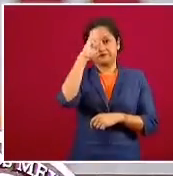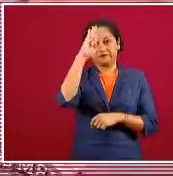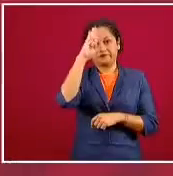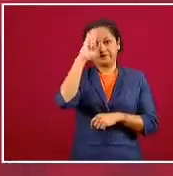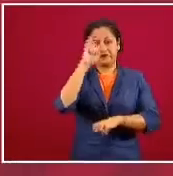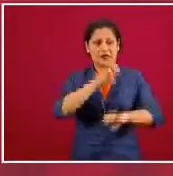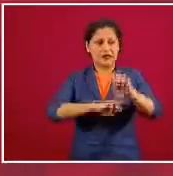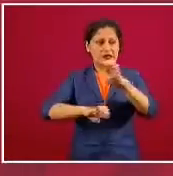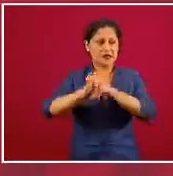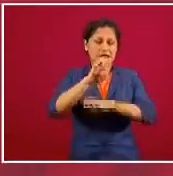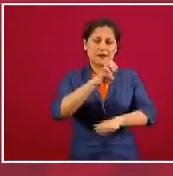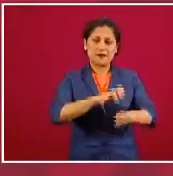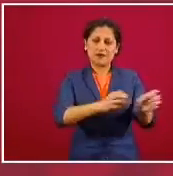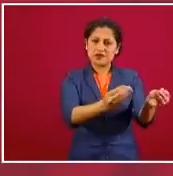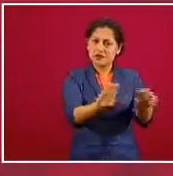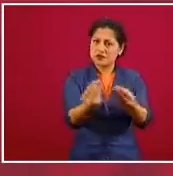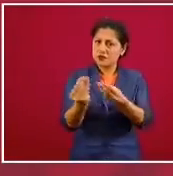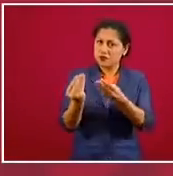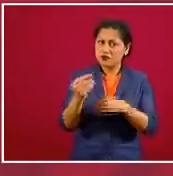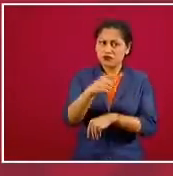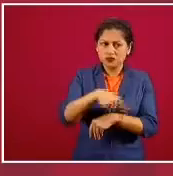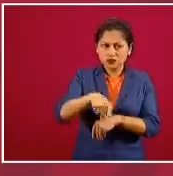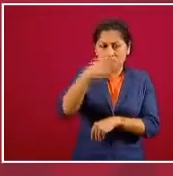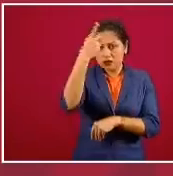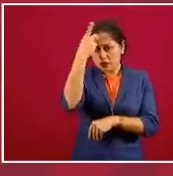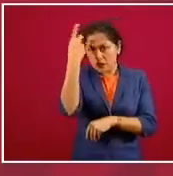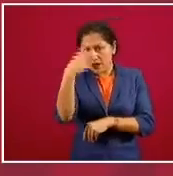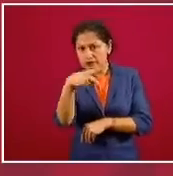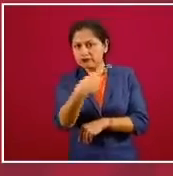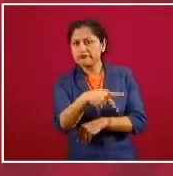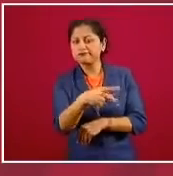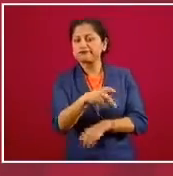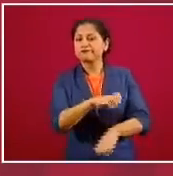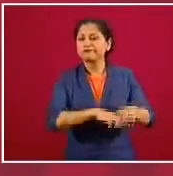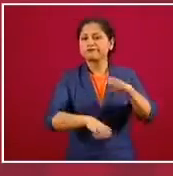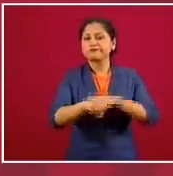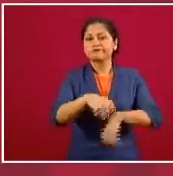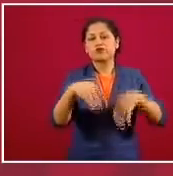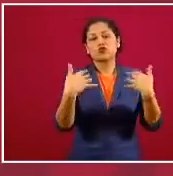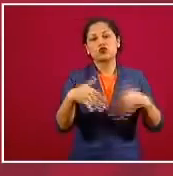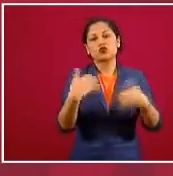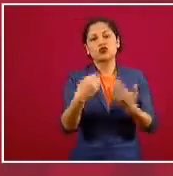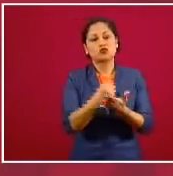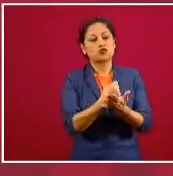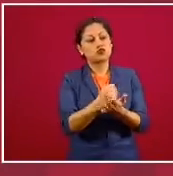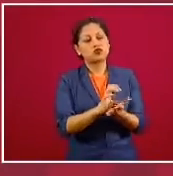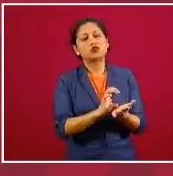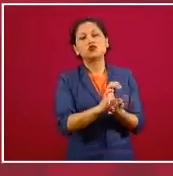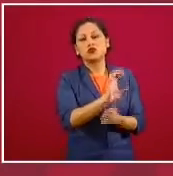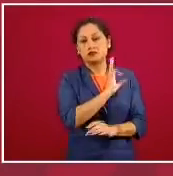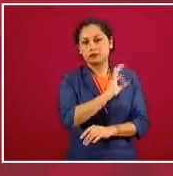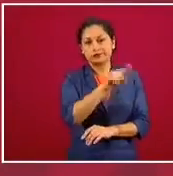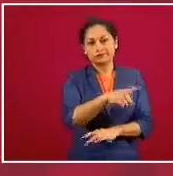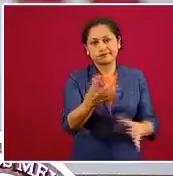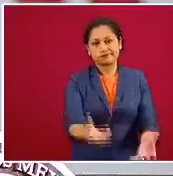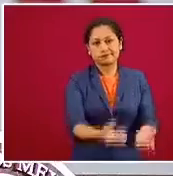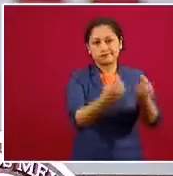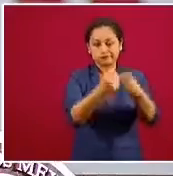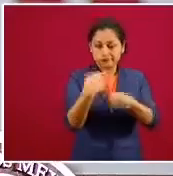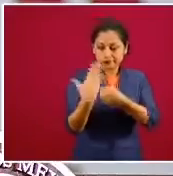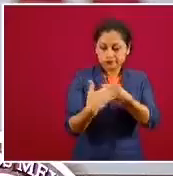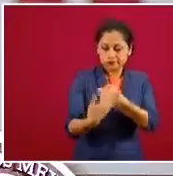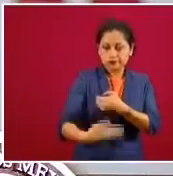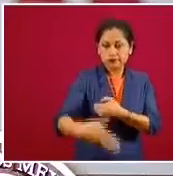de empresarios, de patrones, pues puede ser algo muy favorable justamente para los próximos meses, y